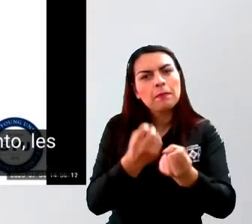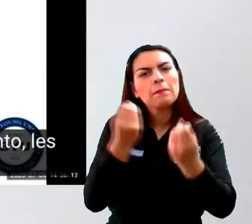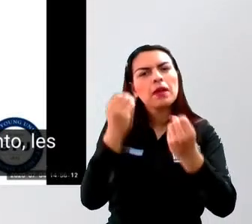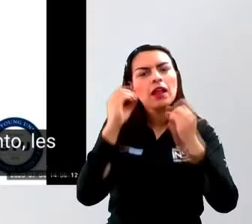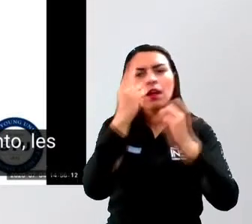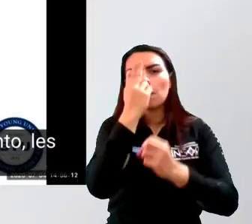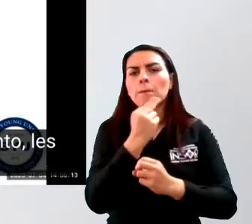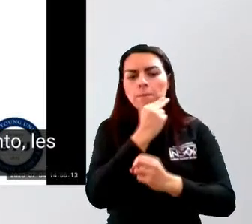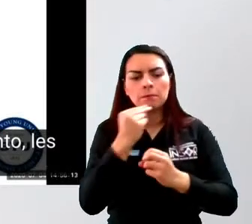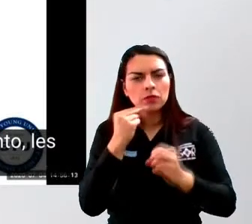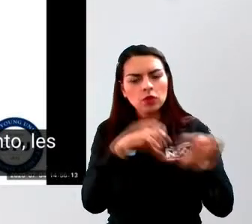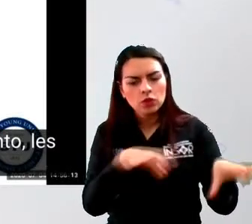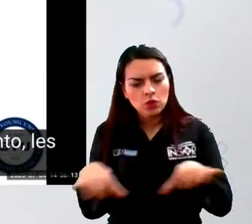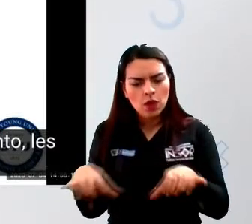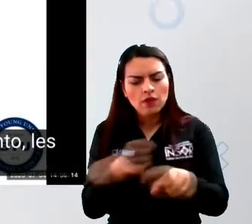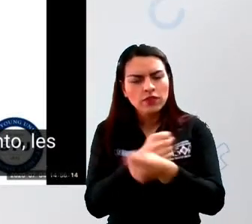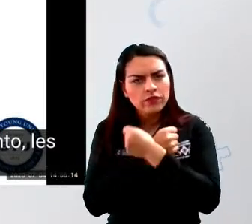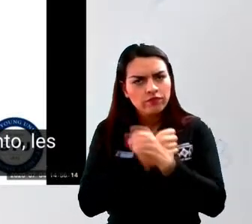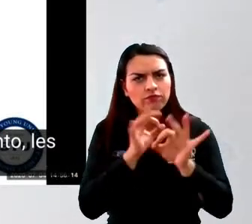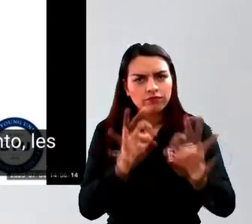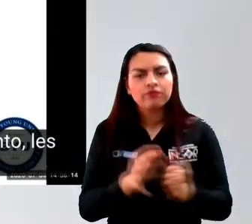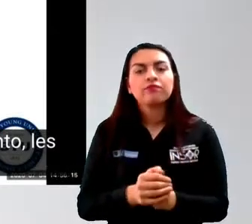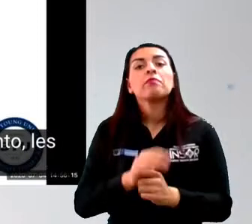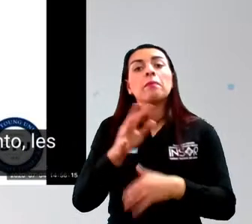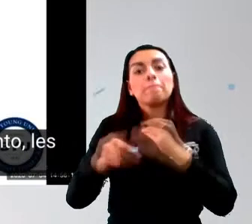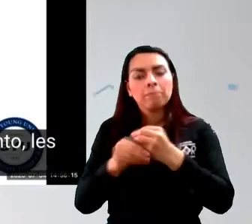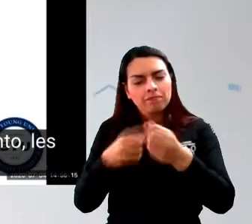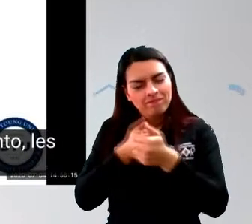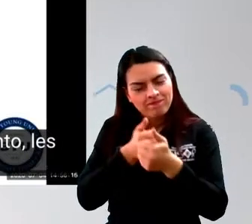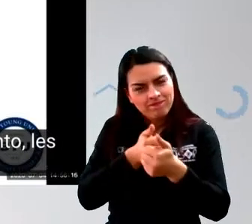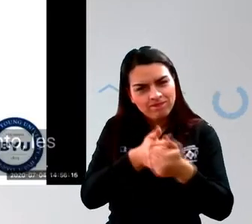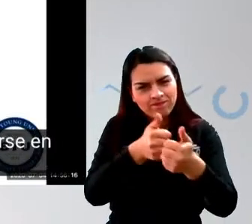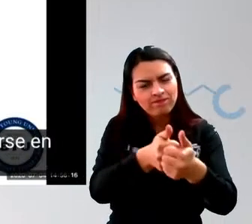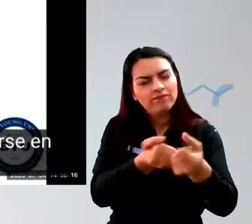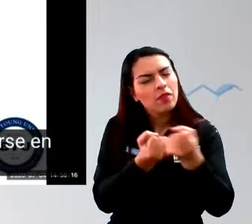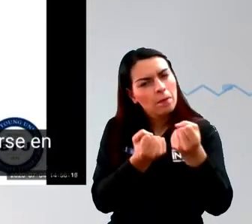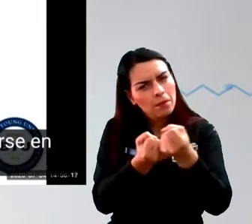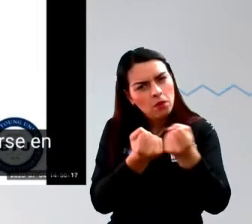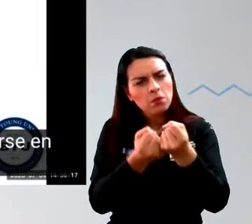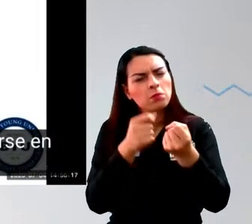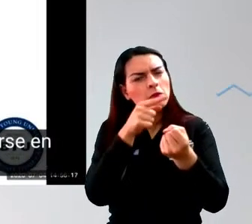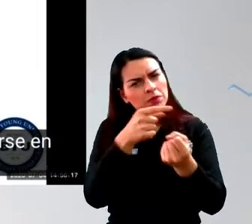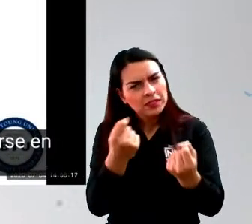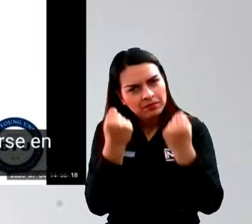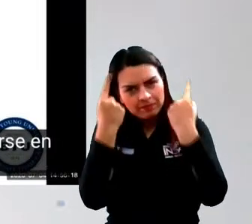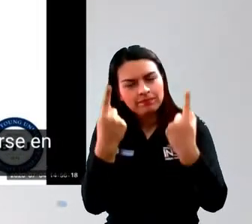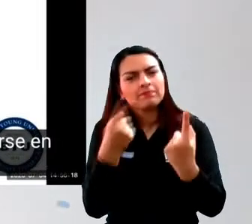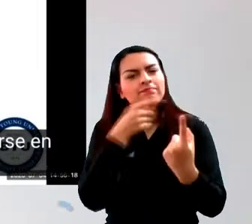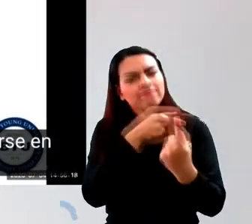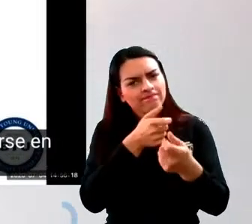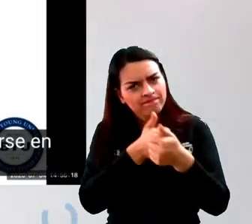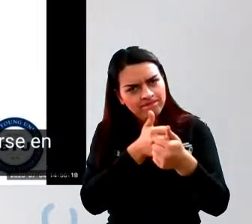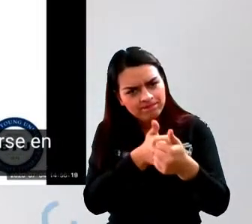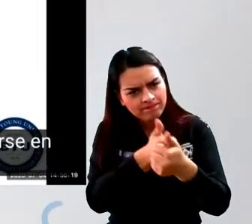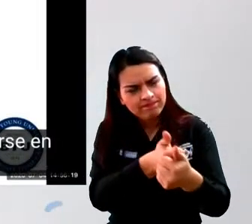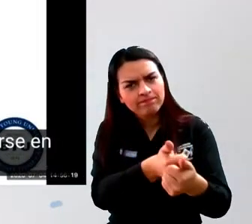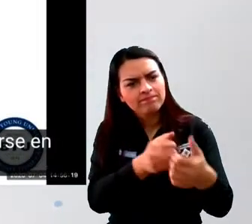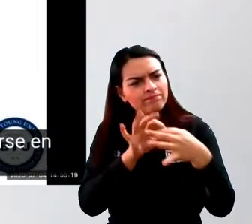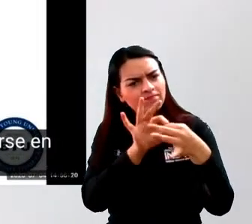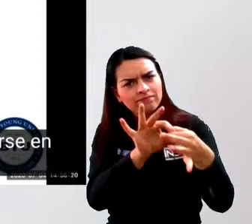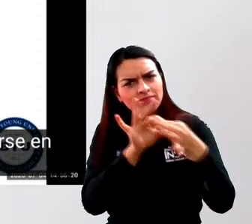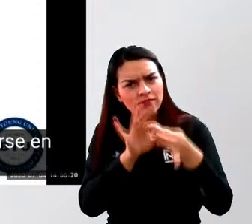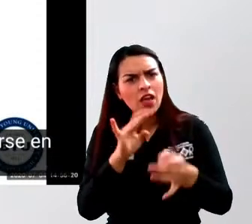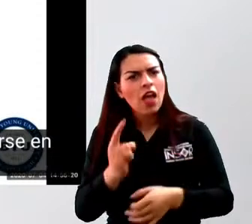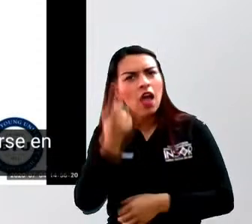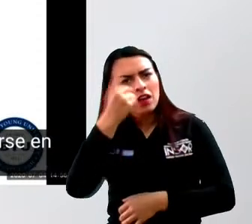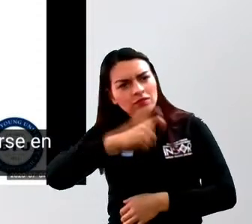afectivo. Les hace seguimiento, les ayuda a comprender, les da seguimiento si necesitan ayuda